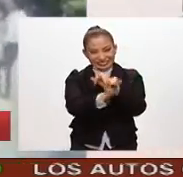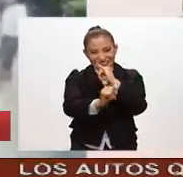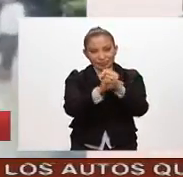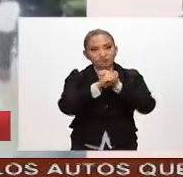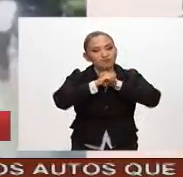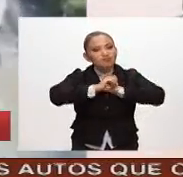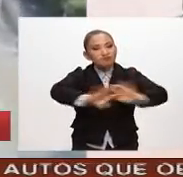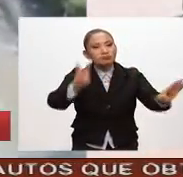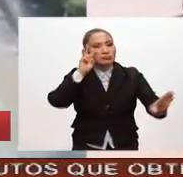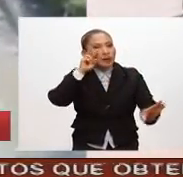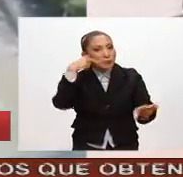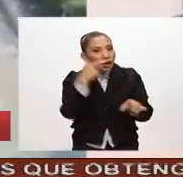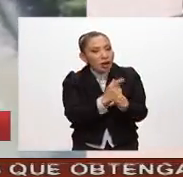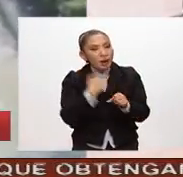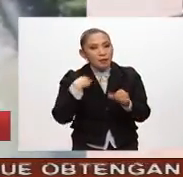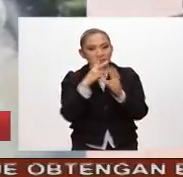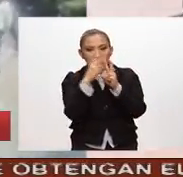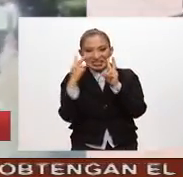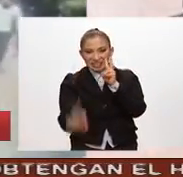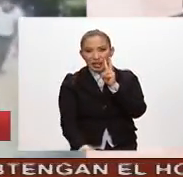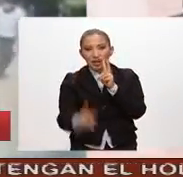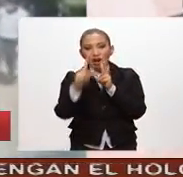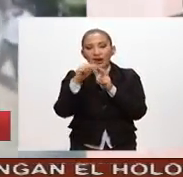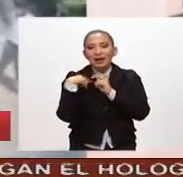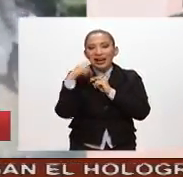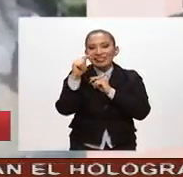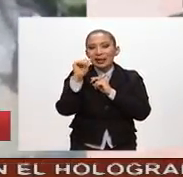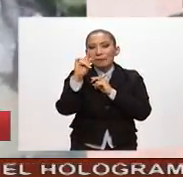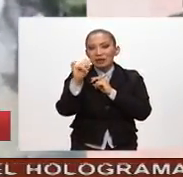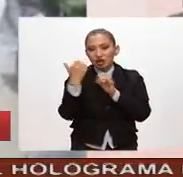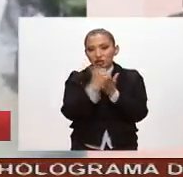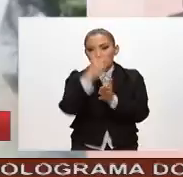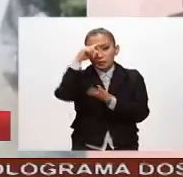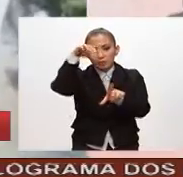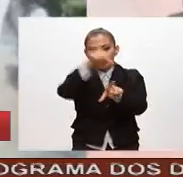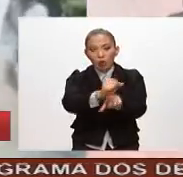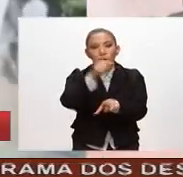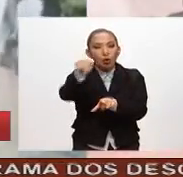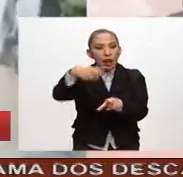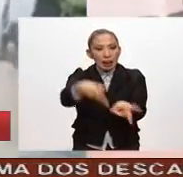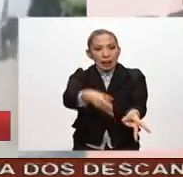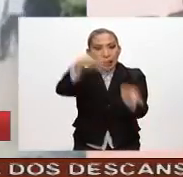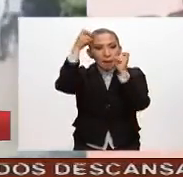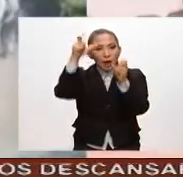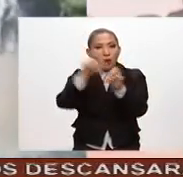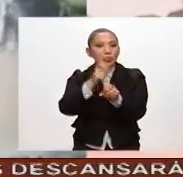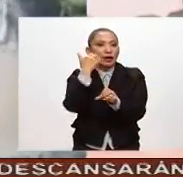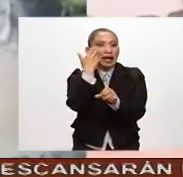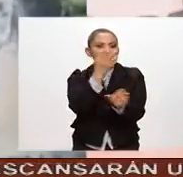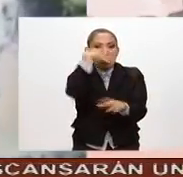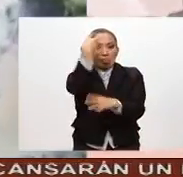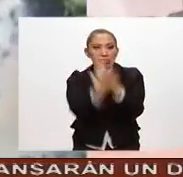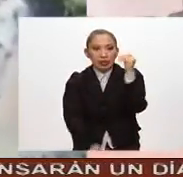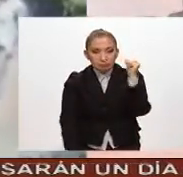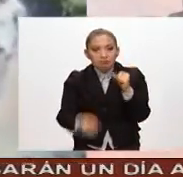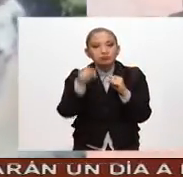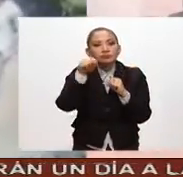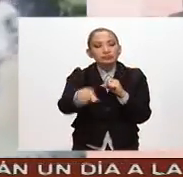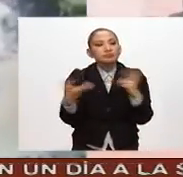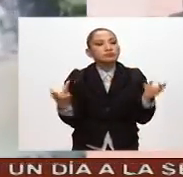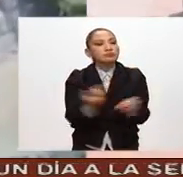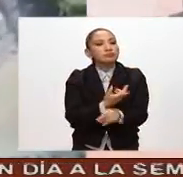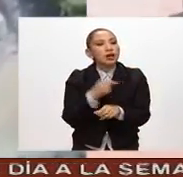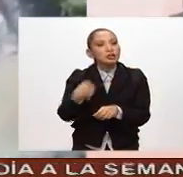el que se observa el momento en que vecinos de la colonia Tepito de la Ciudad de México detienen a un presunto ladrón cuando trataba de escapar. Los